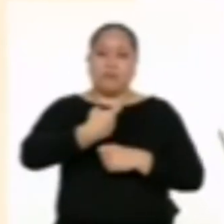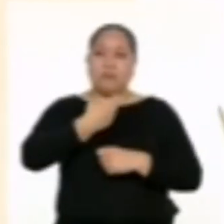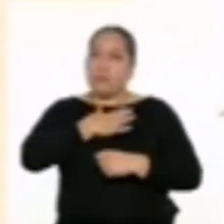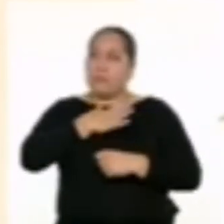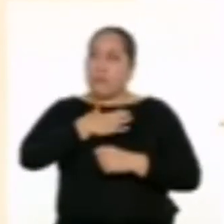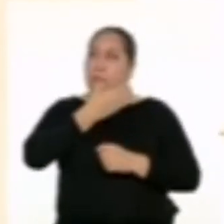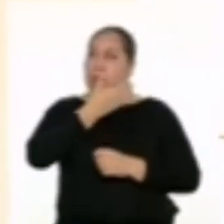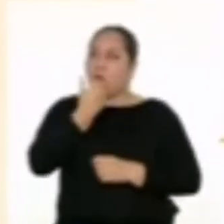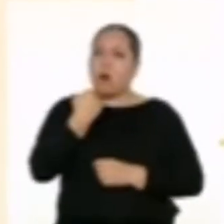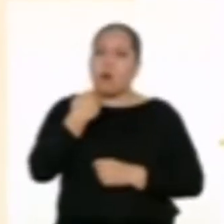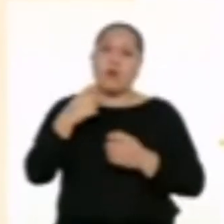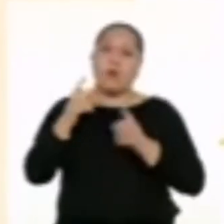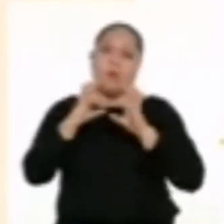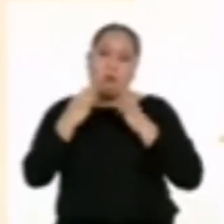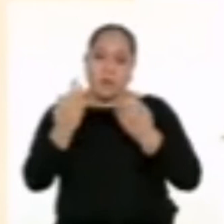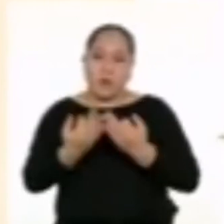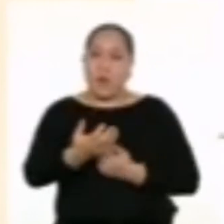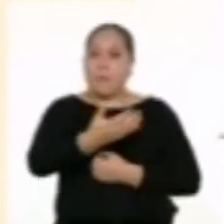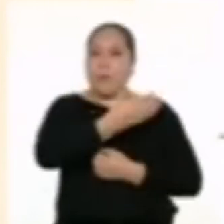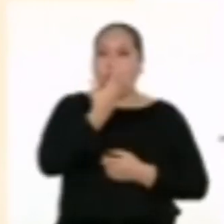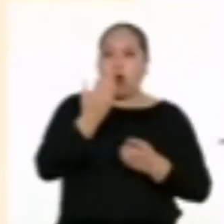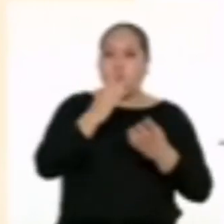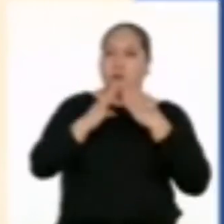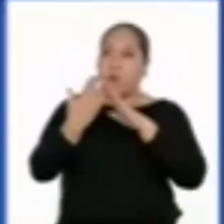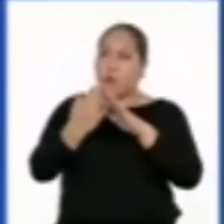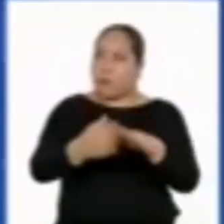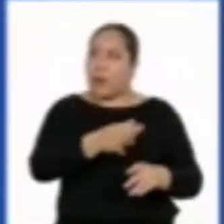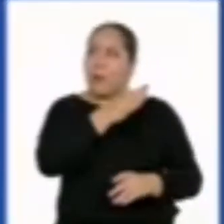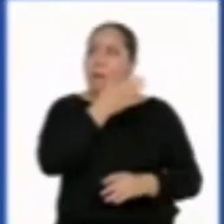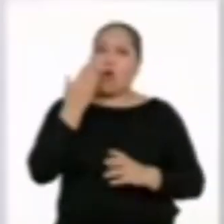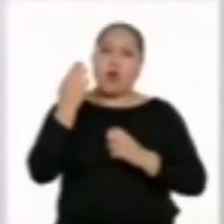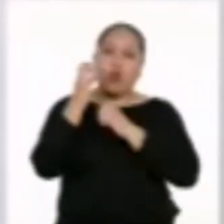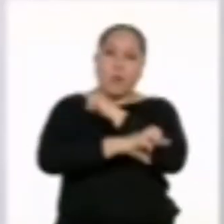como familia, en nuestro barrio, comunidad y país.